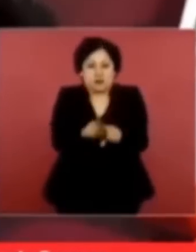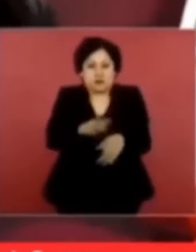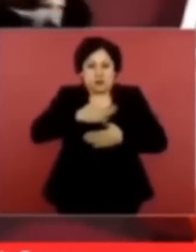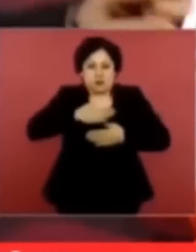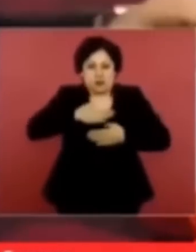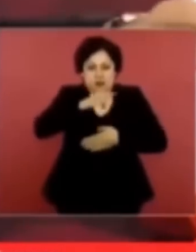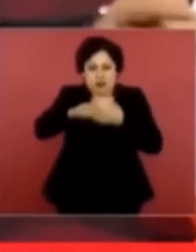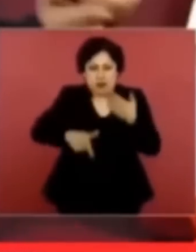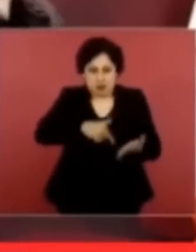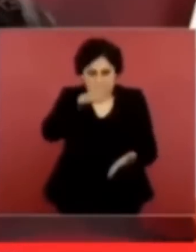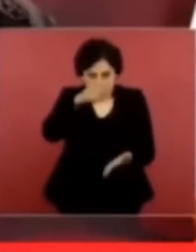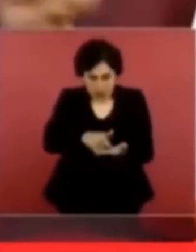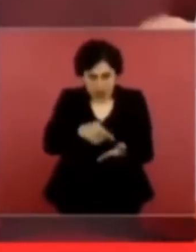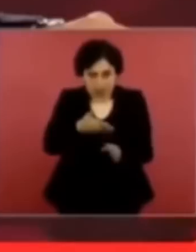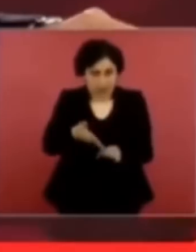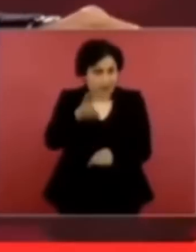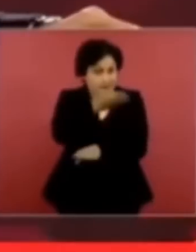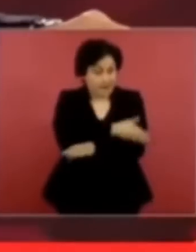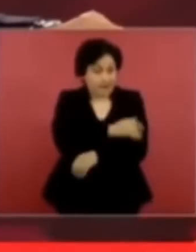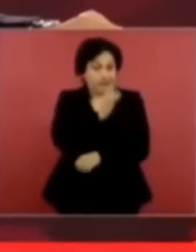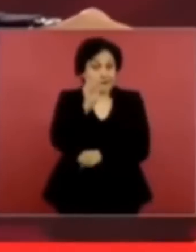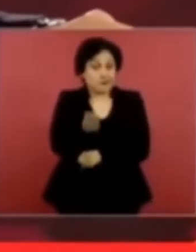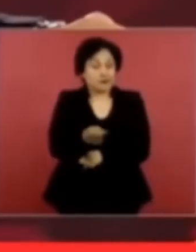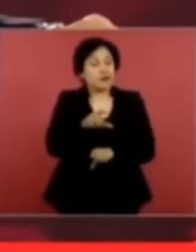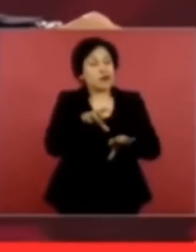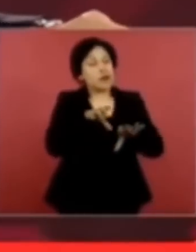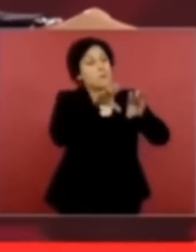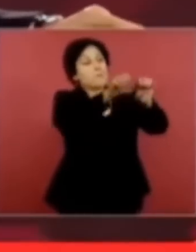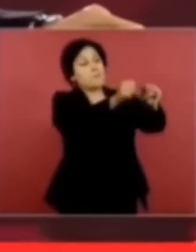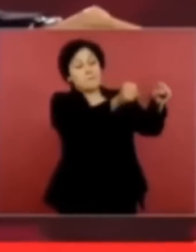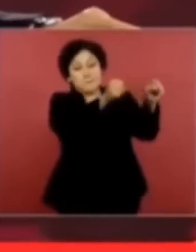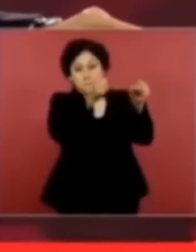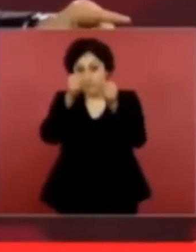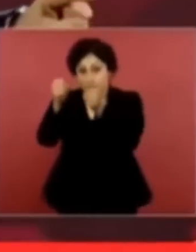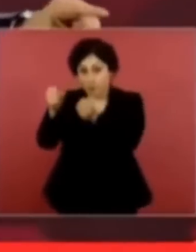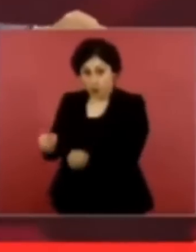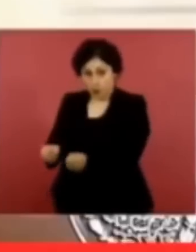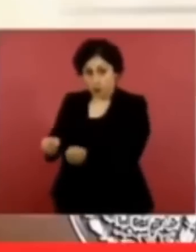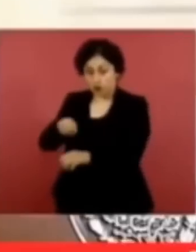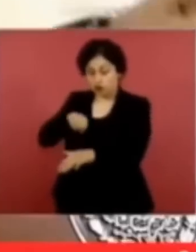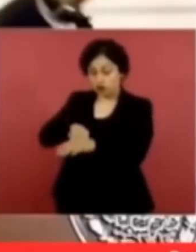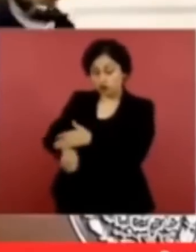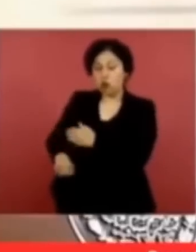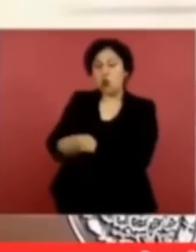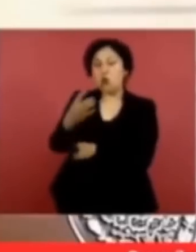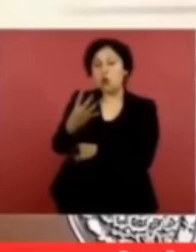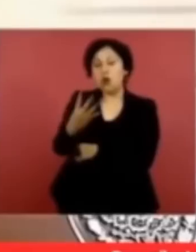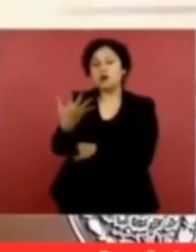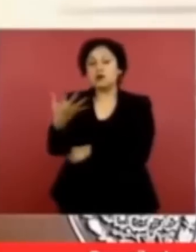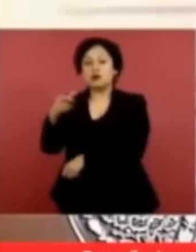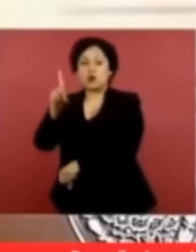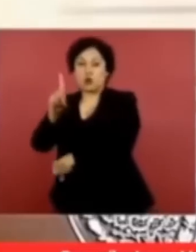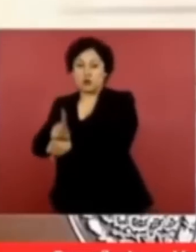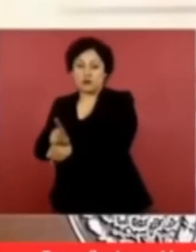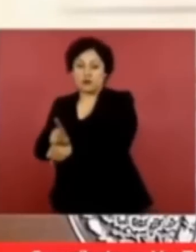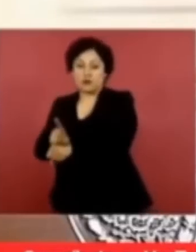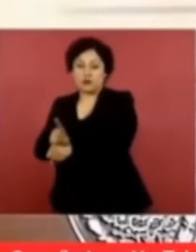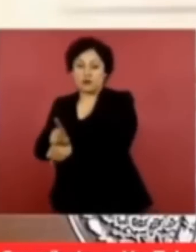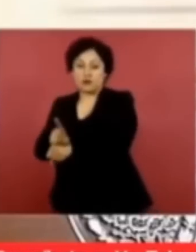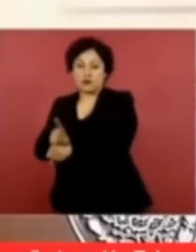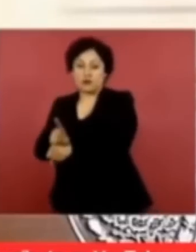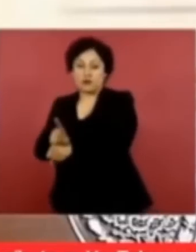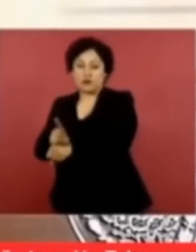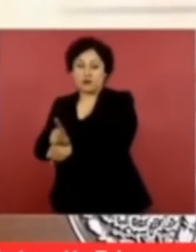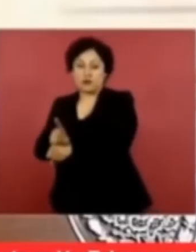lo bajaron a la intendencia y lo tuvieron 4, 5 días preso, junto con el